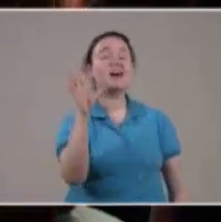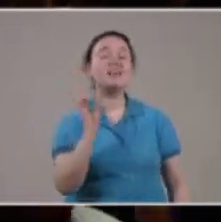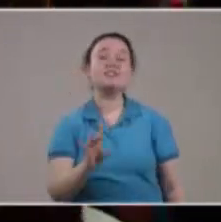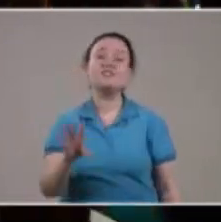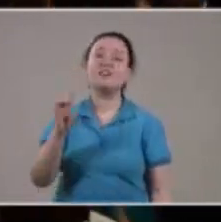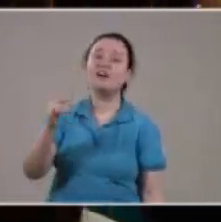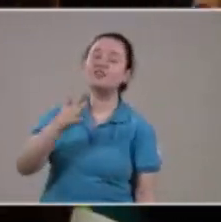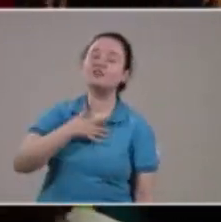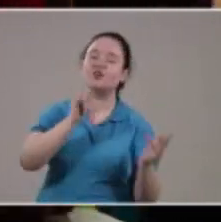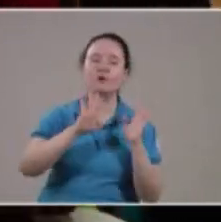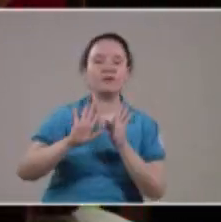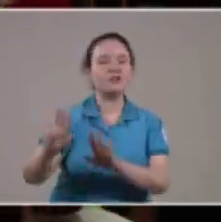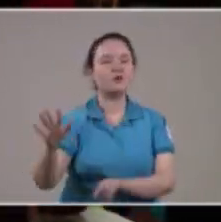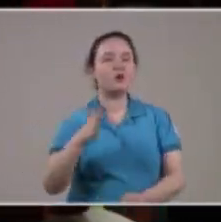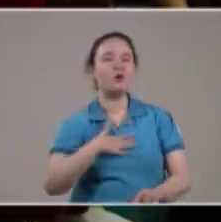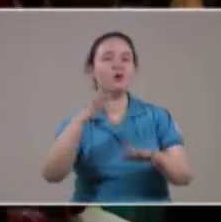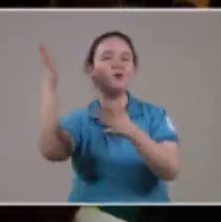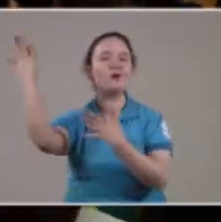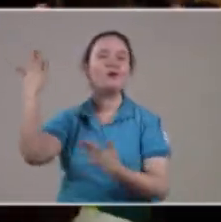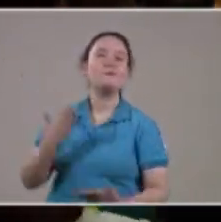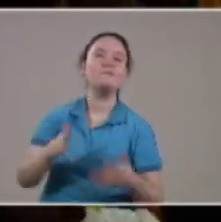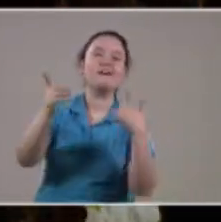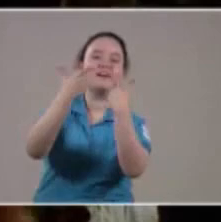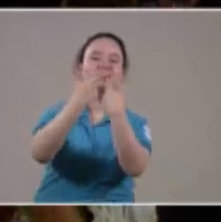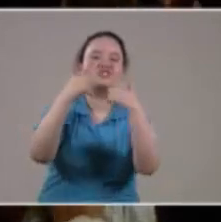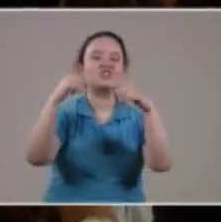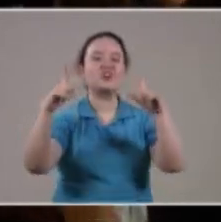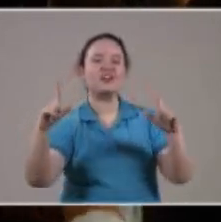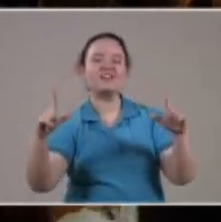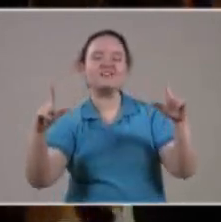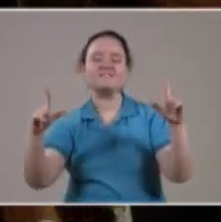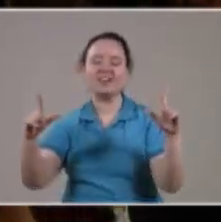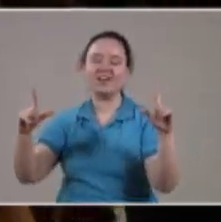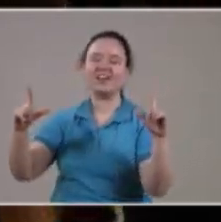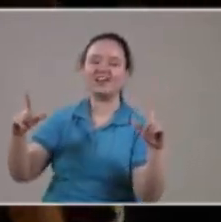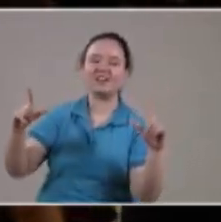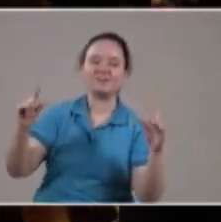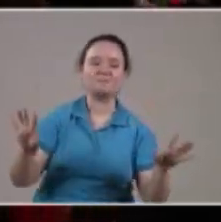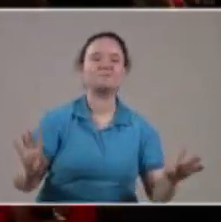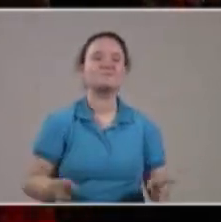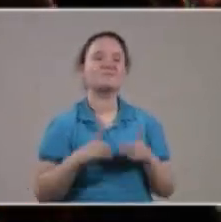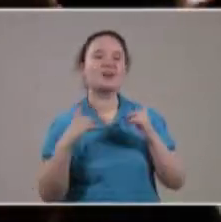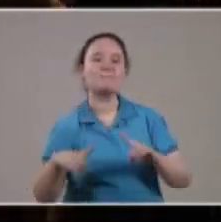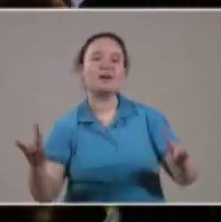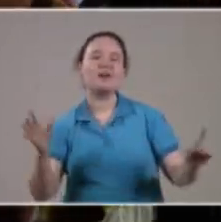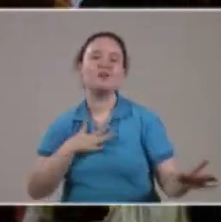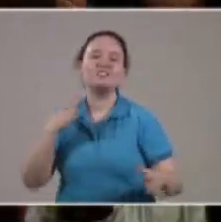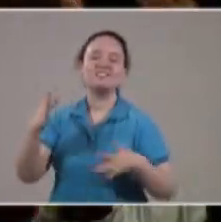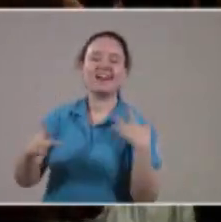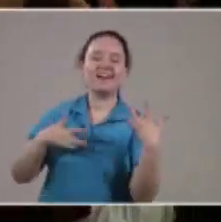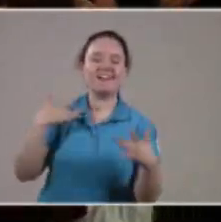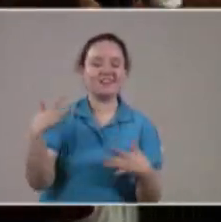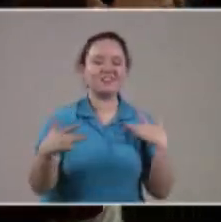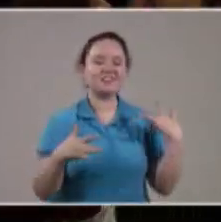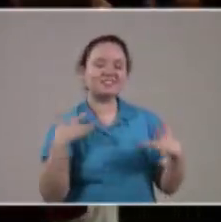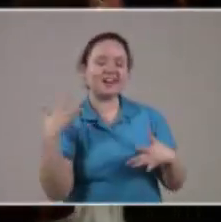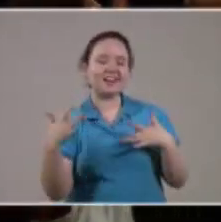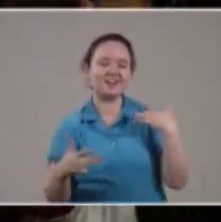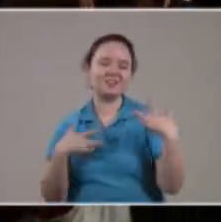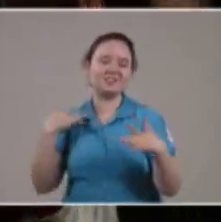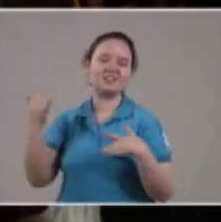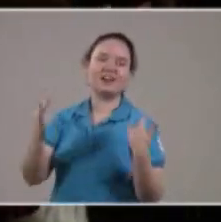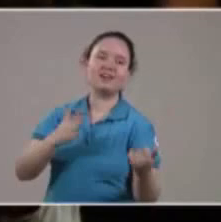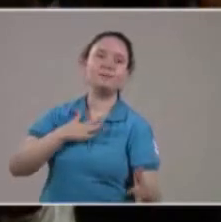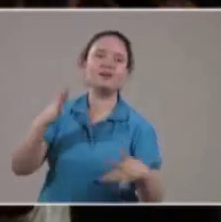Pues ha llevado todo mi dolor, me ha hecho libre. Me gozaré,